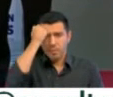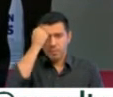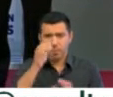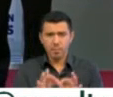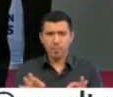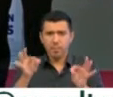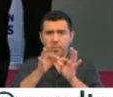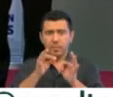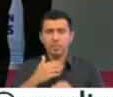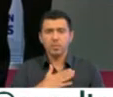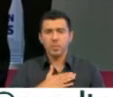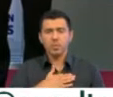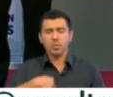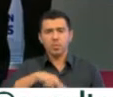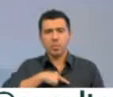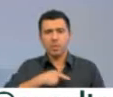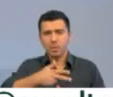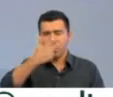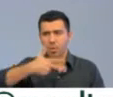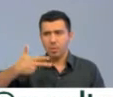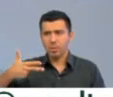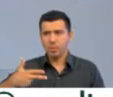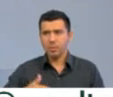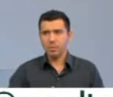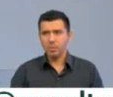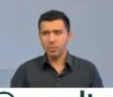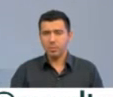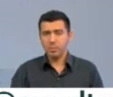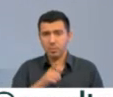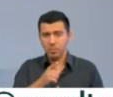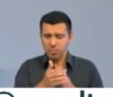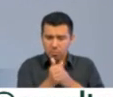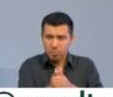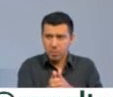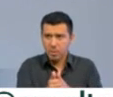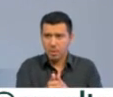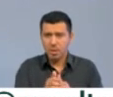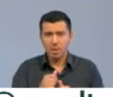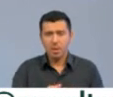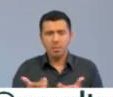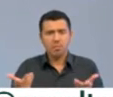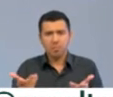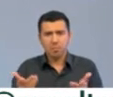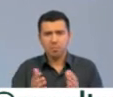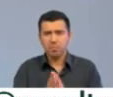fundamentales de nuestra Constitución y son guía y norte en